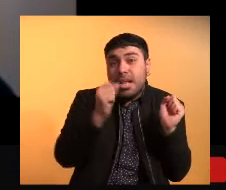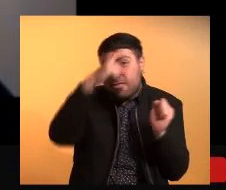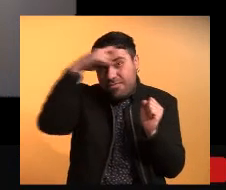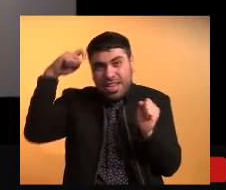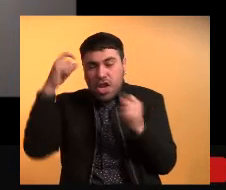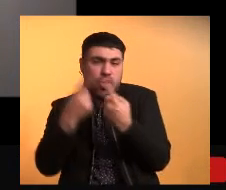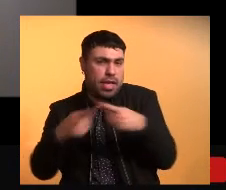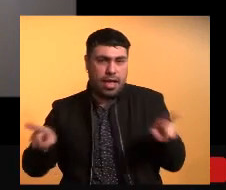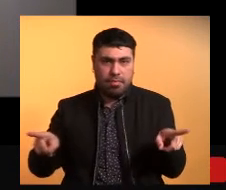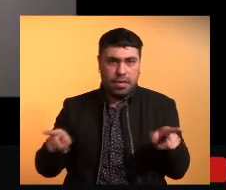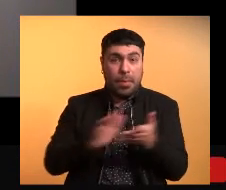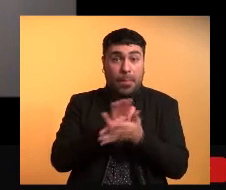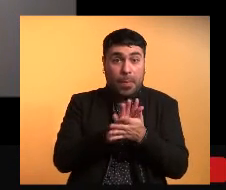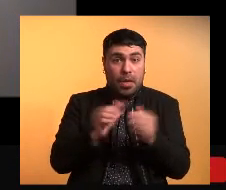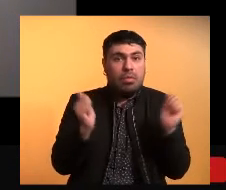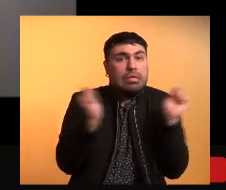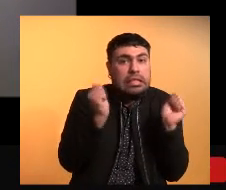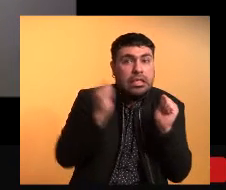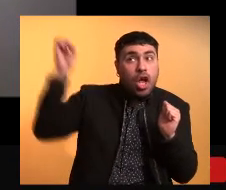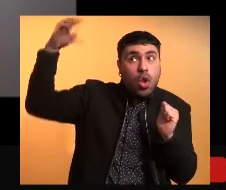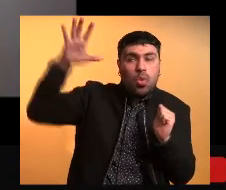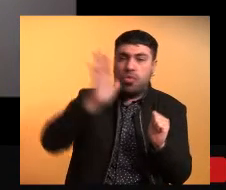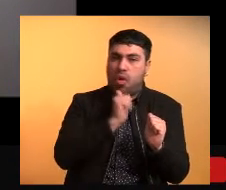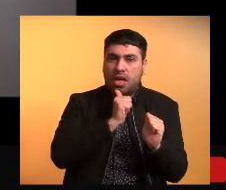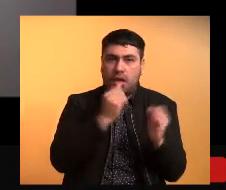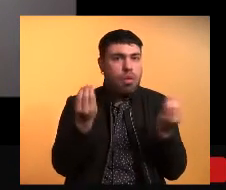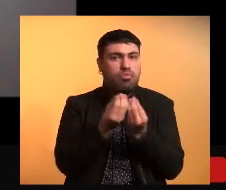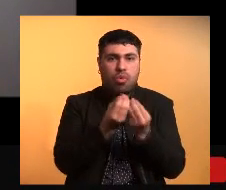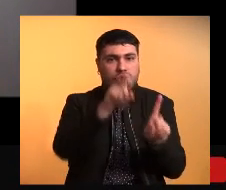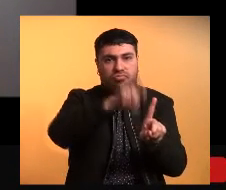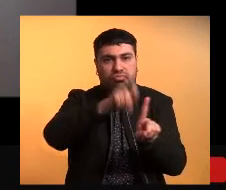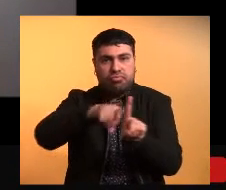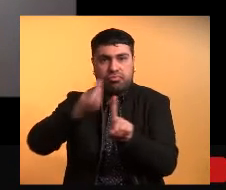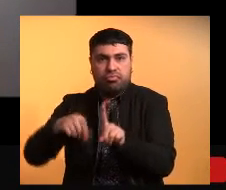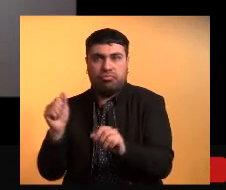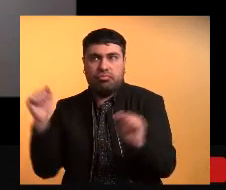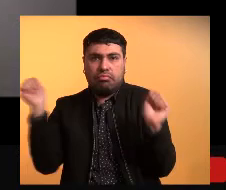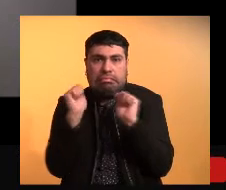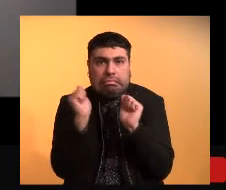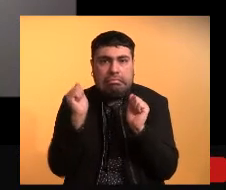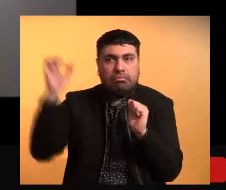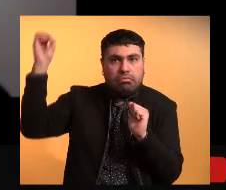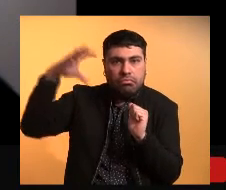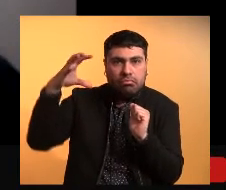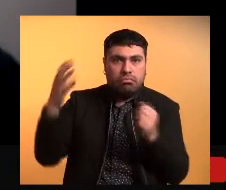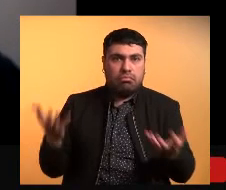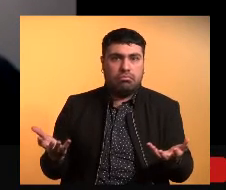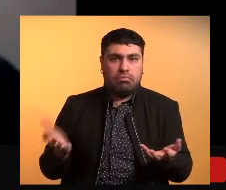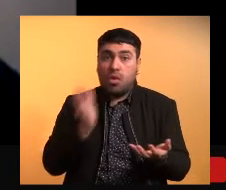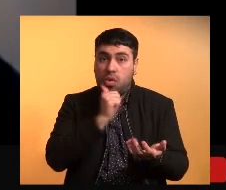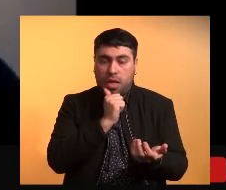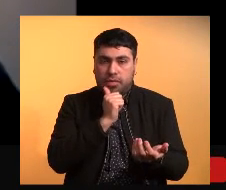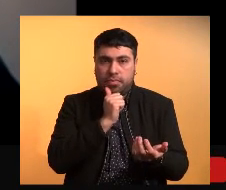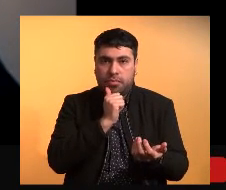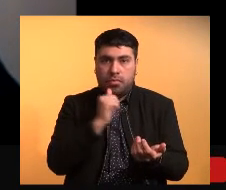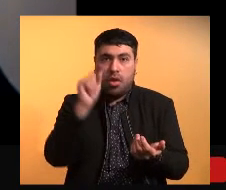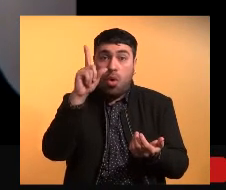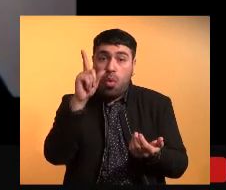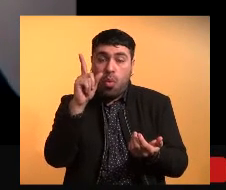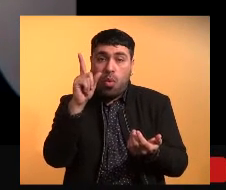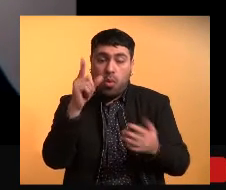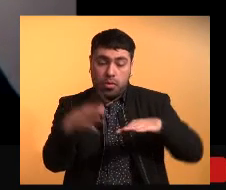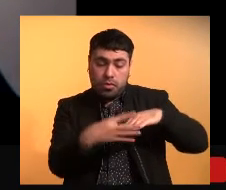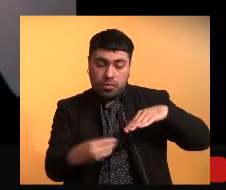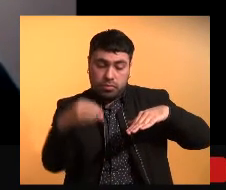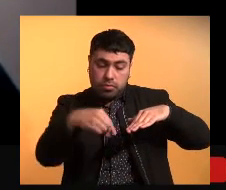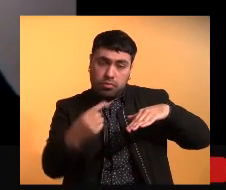de Antártica, en invierno simplemente no hay luz y hay varios meses sin luz. En la isla Rey Jorge, que es por ejemplo el